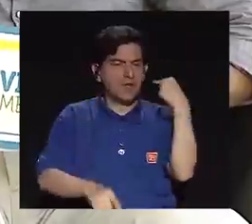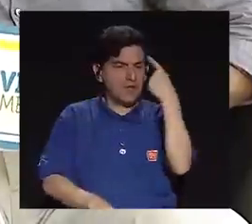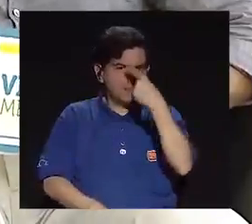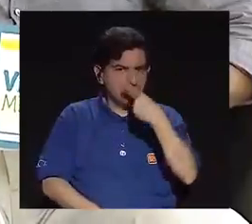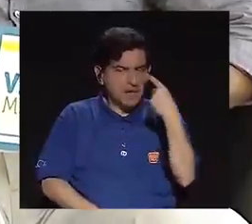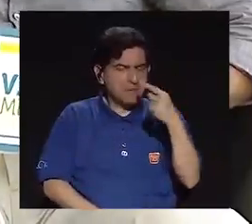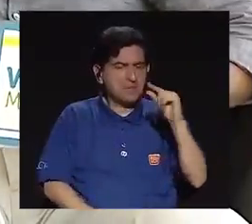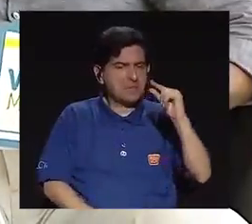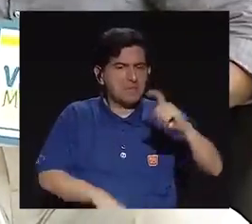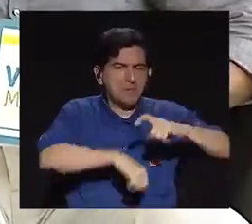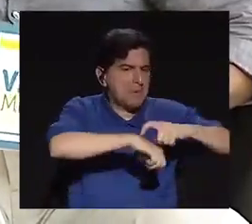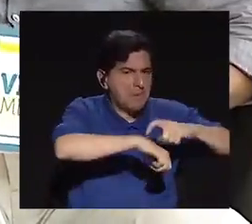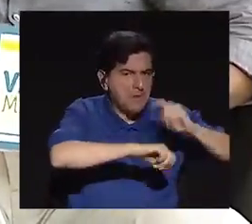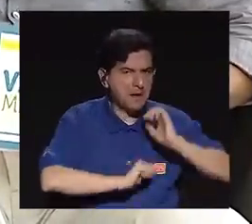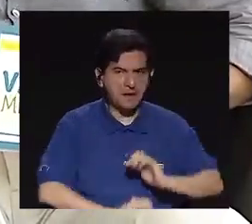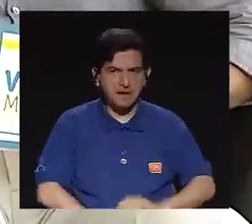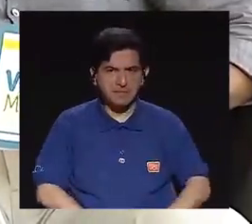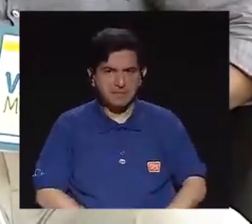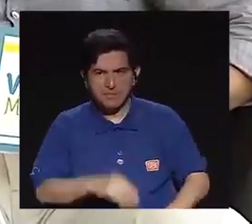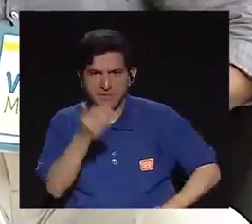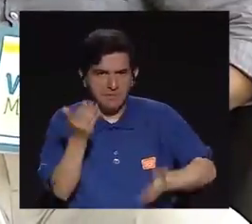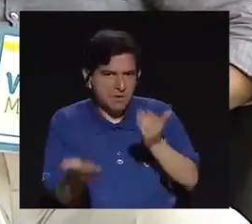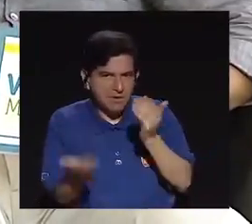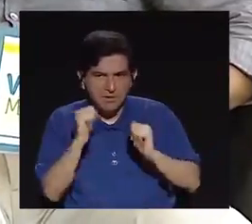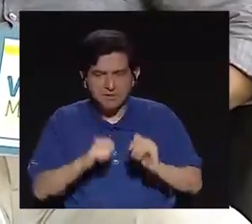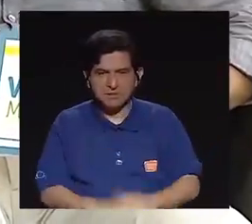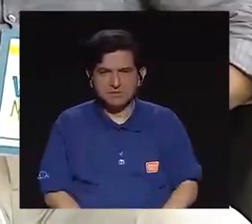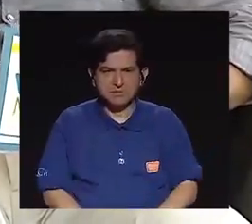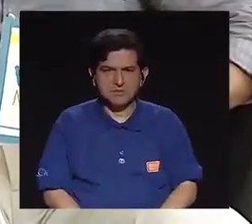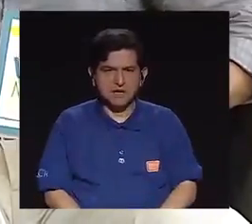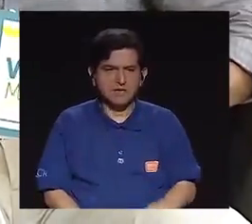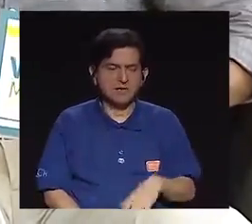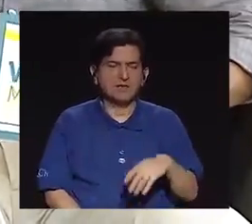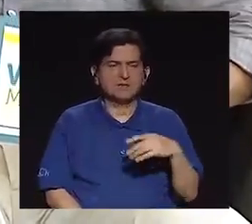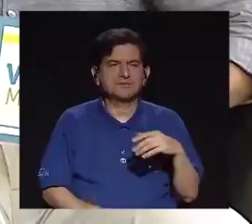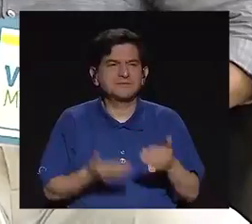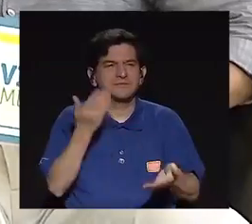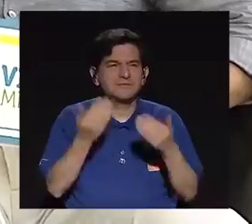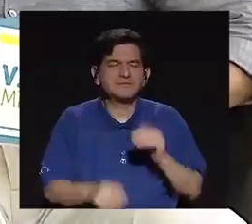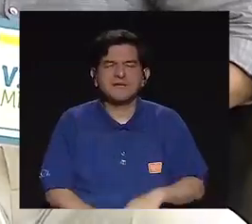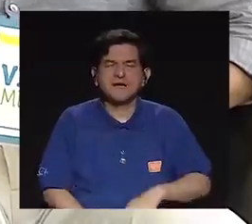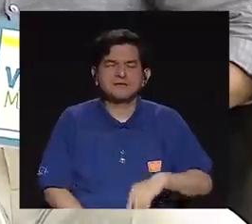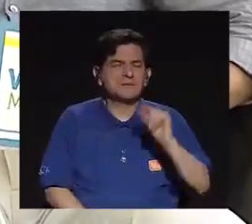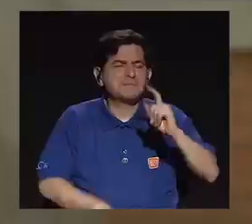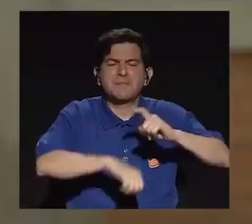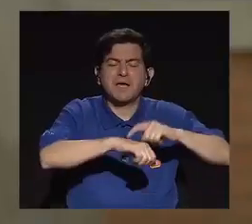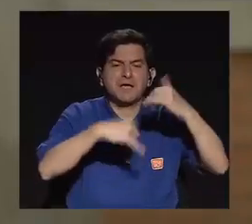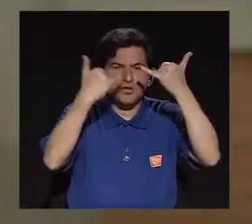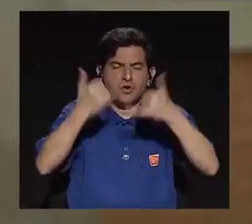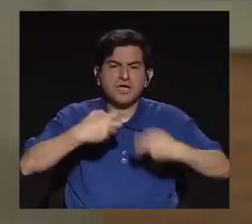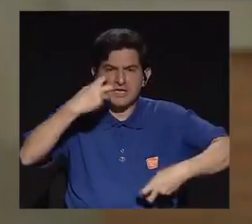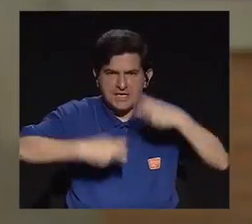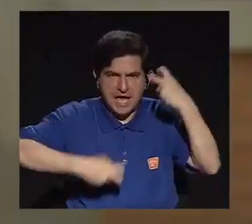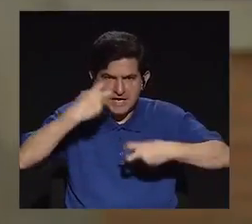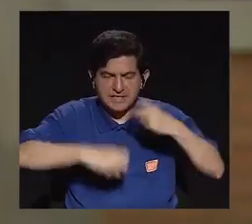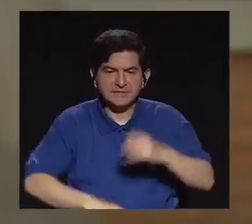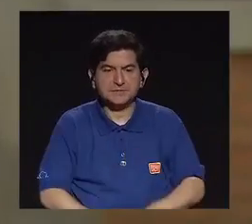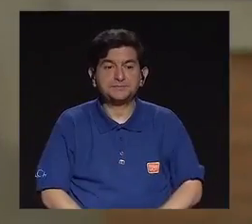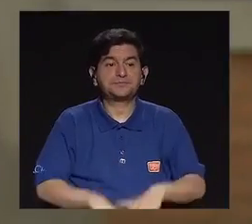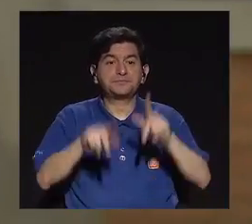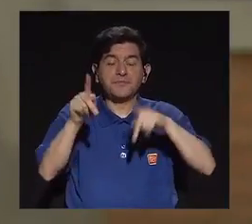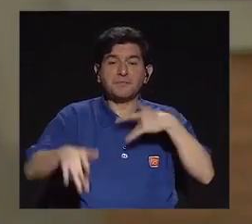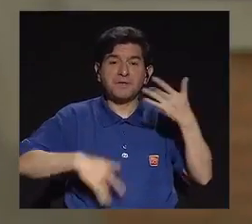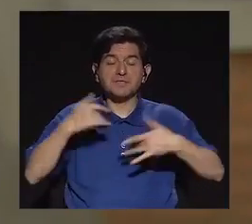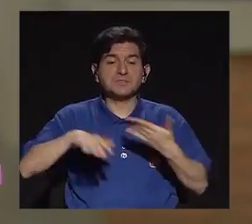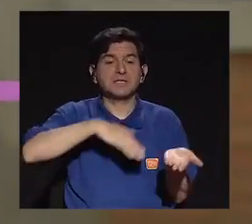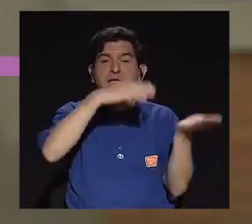mareo pasajero, de pues vagal, por decirlo de alguna manera. Sí. Y entre ya una crisis de sí, este porque tipo. Su